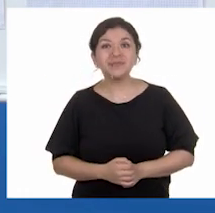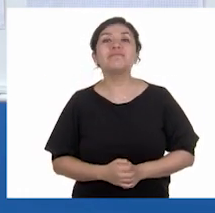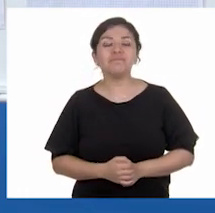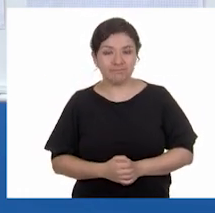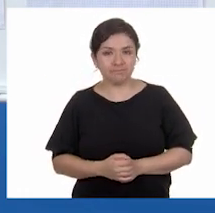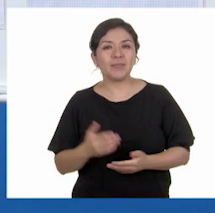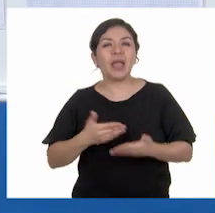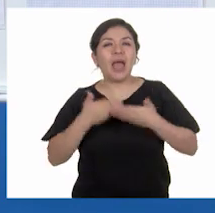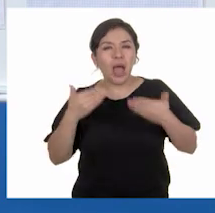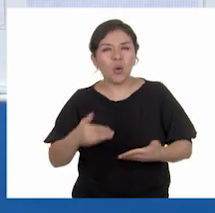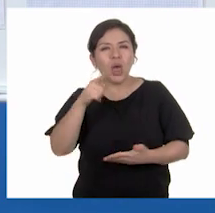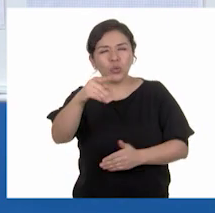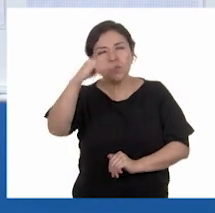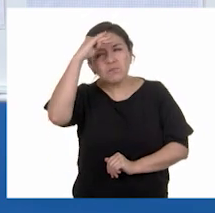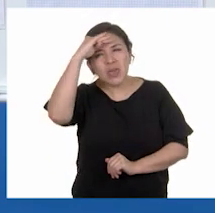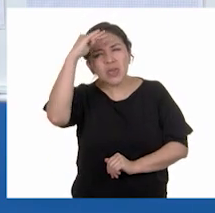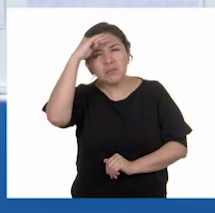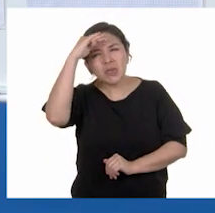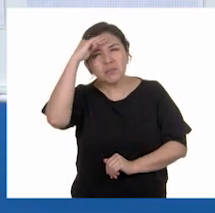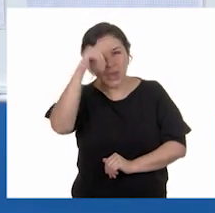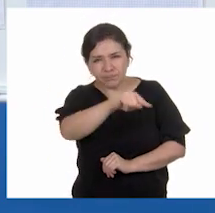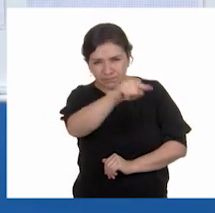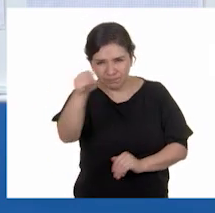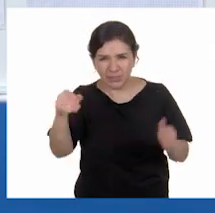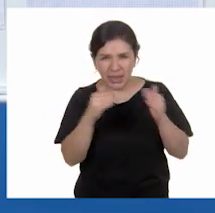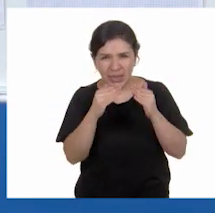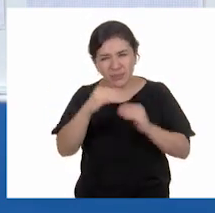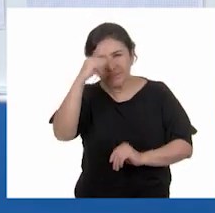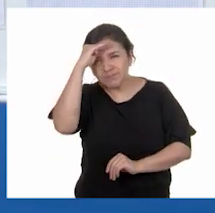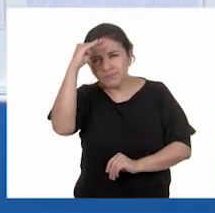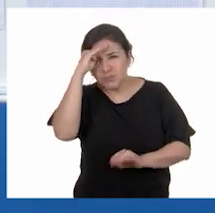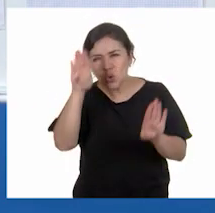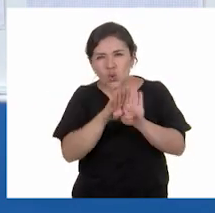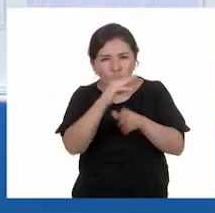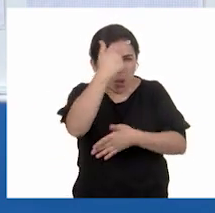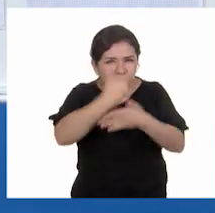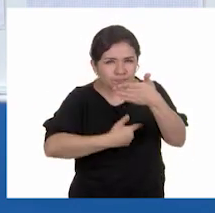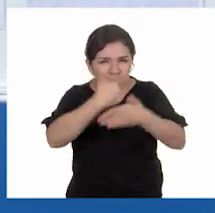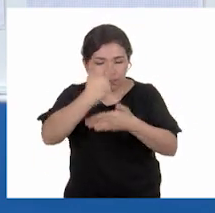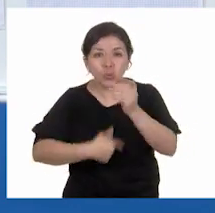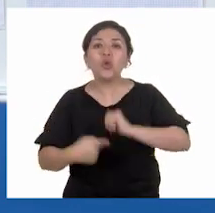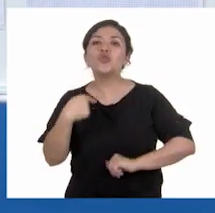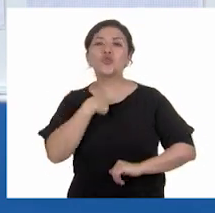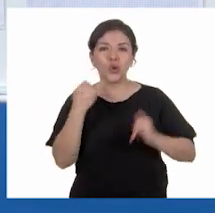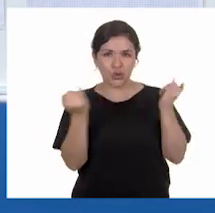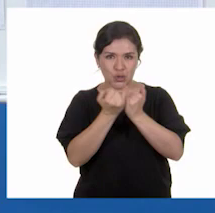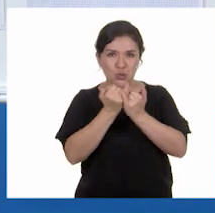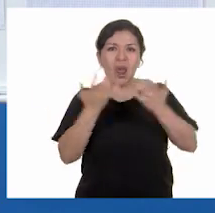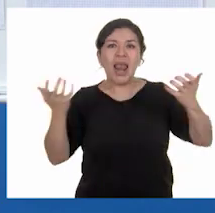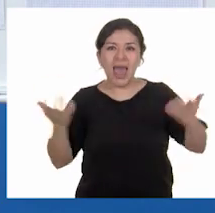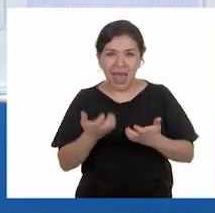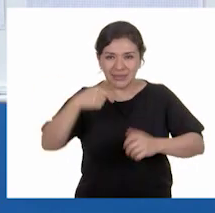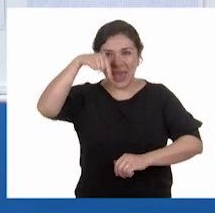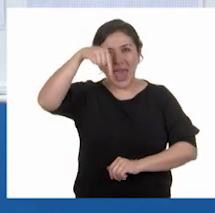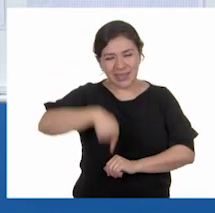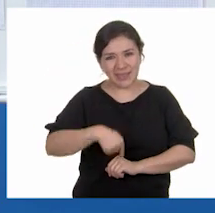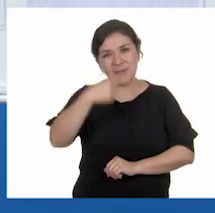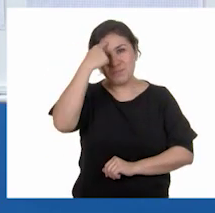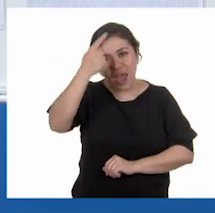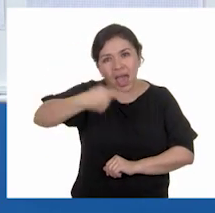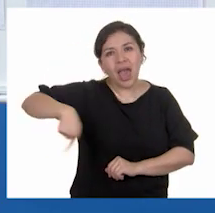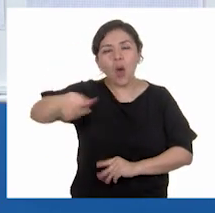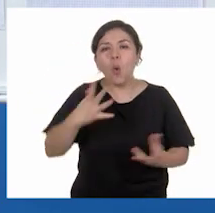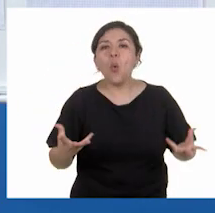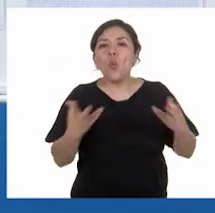vamos a dar unos segundos a los que están en casa para hacerlo. Y nosotros también lo haremos aquí para